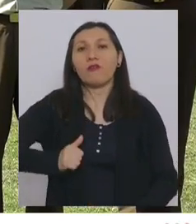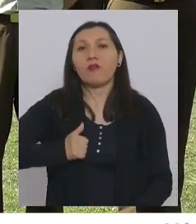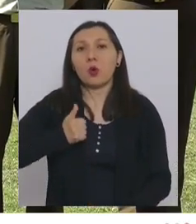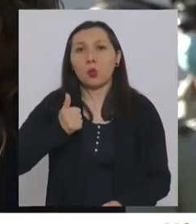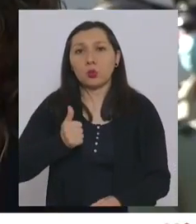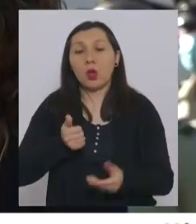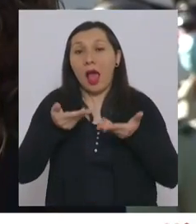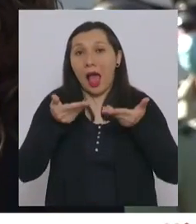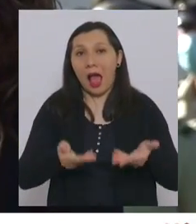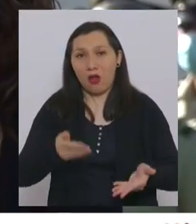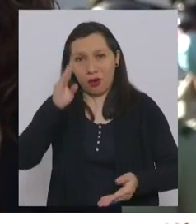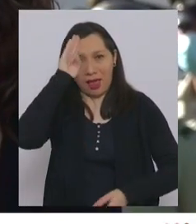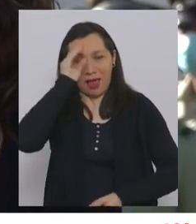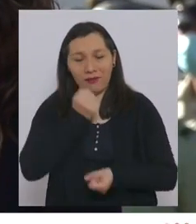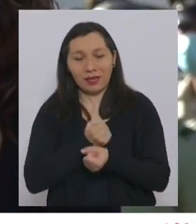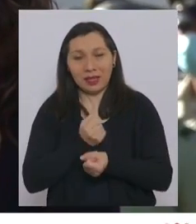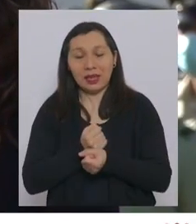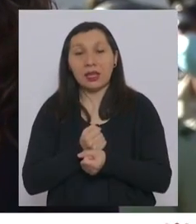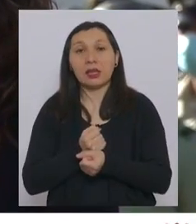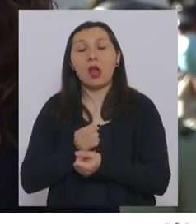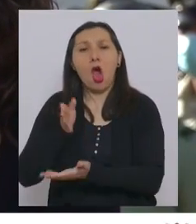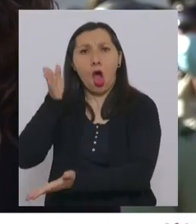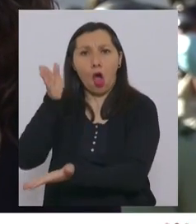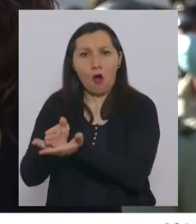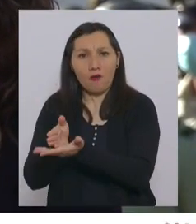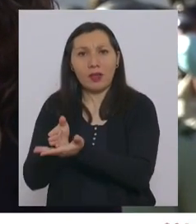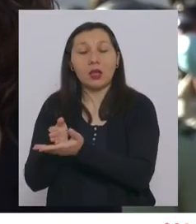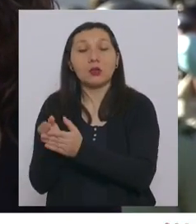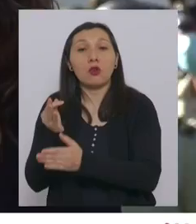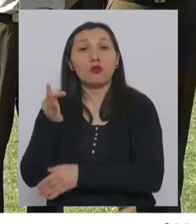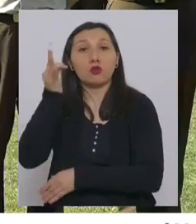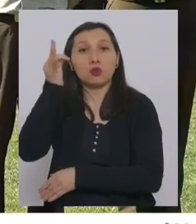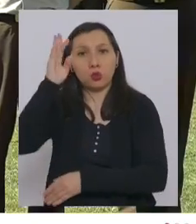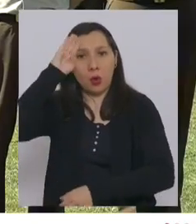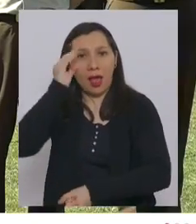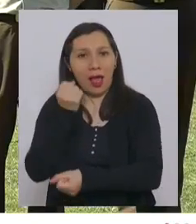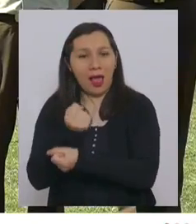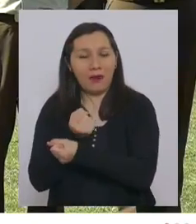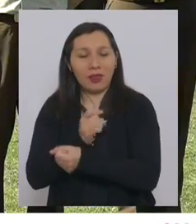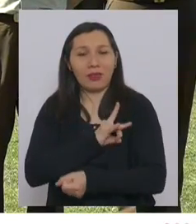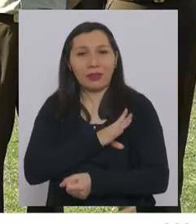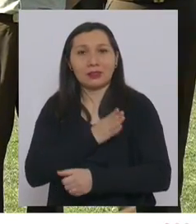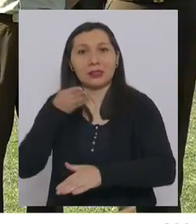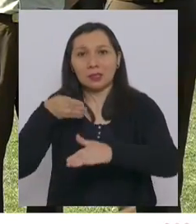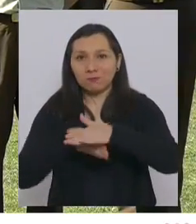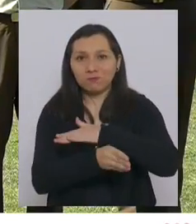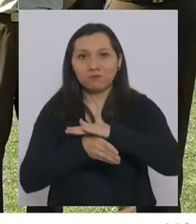voluntaria para los actuales y obligatoria para los futuros carabineros de Chile.